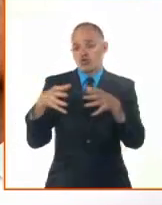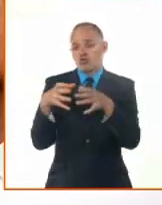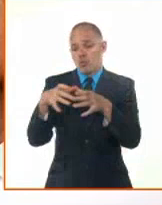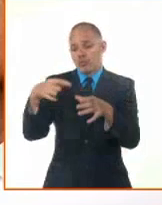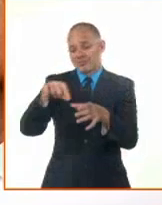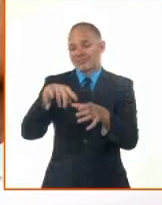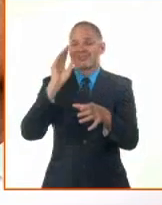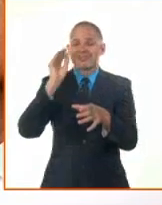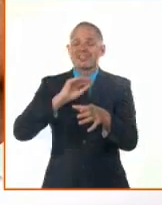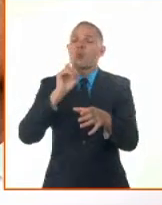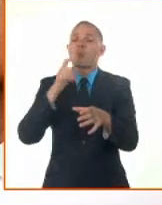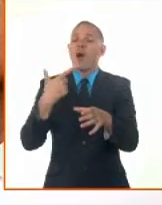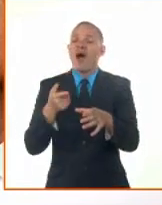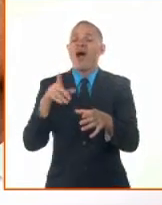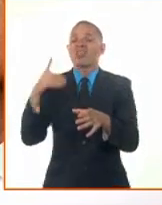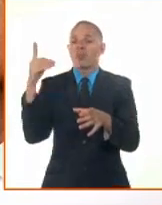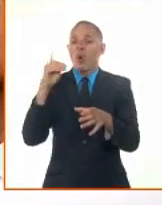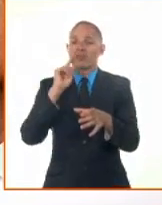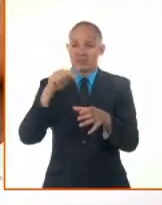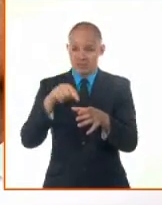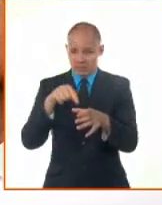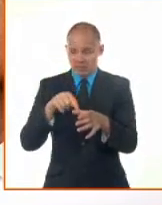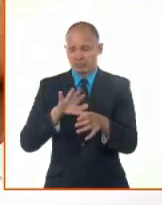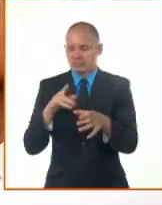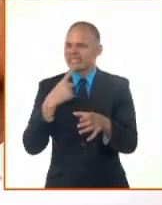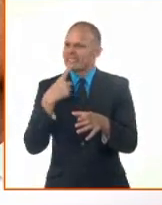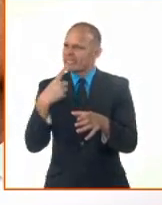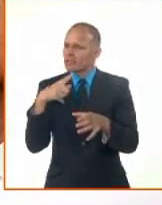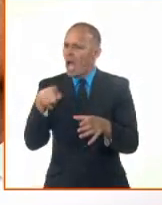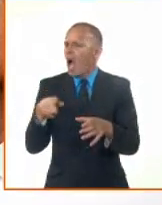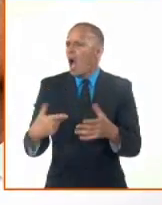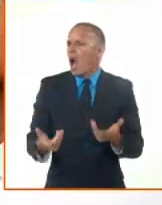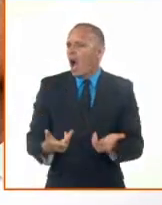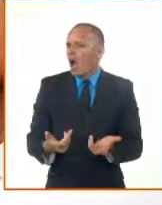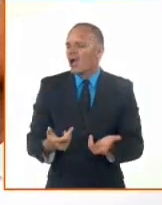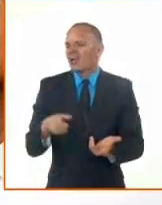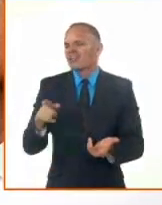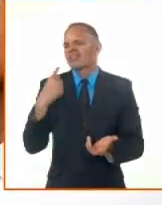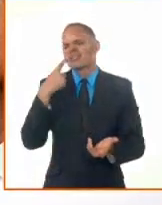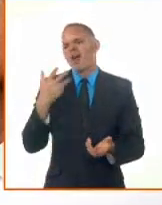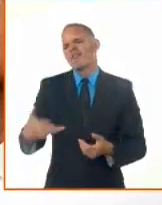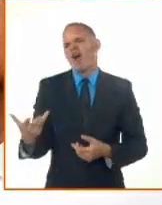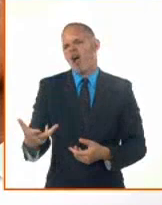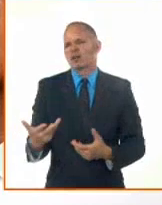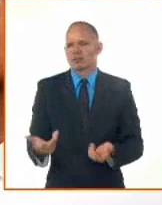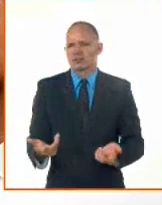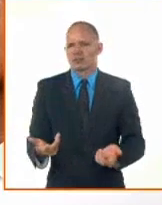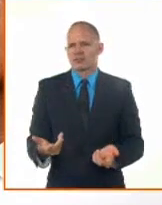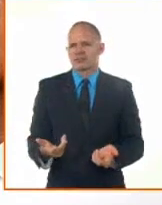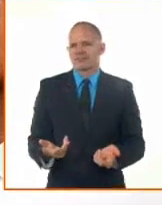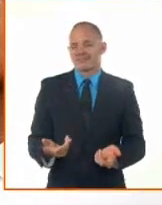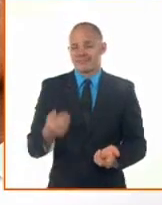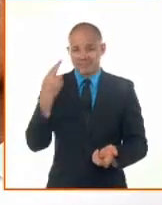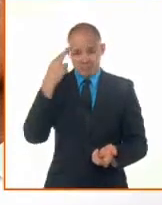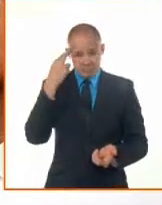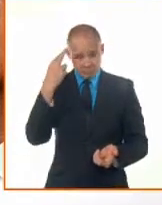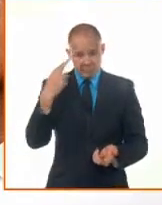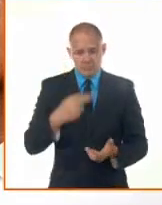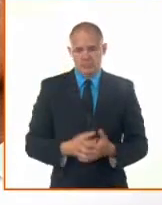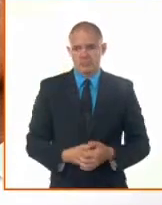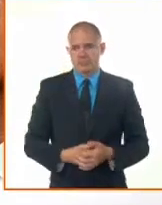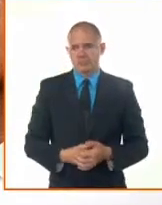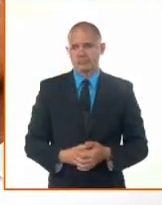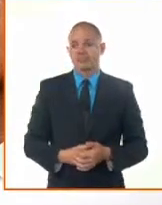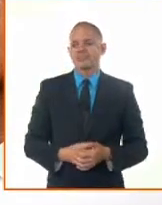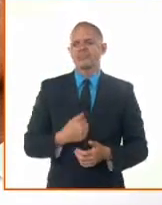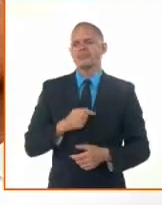consideran que el caso este en Nueva York es débil recuerdo brevemente este